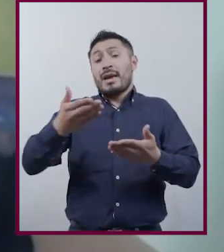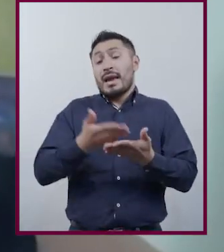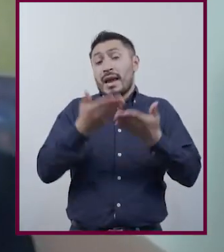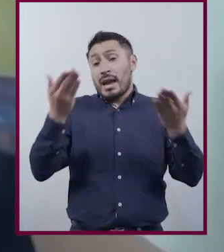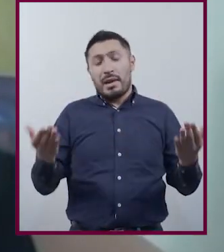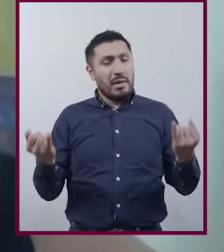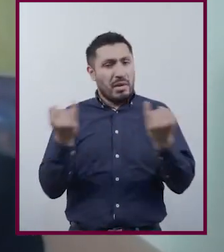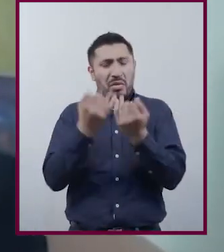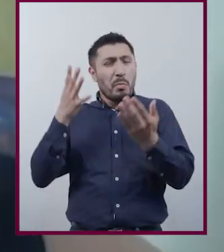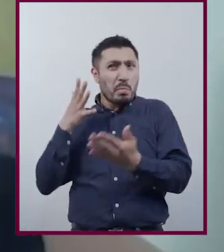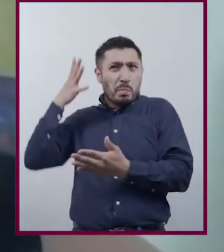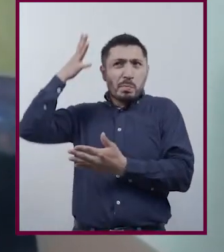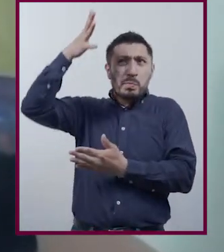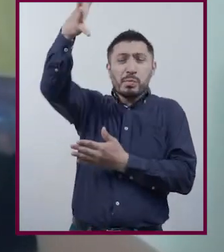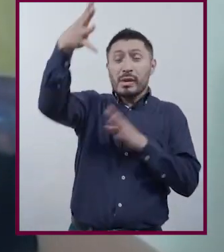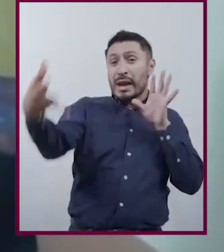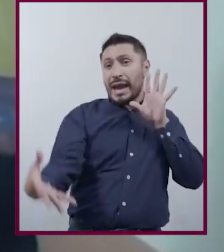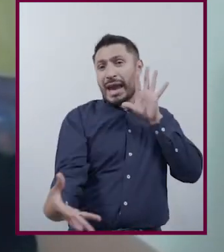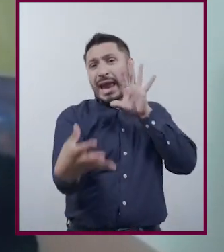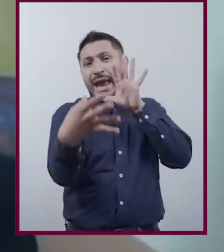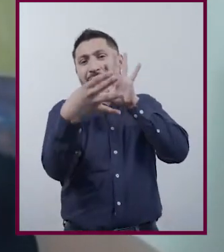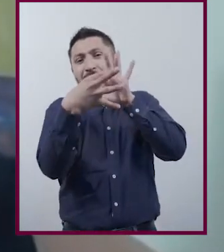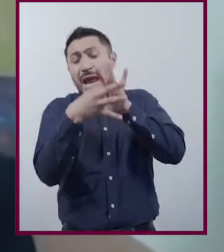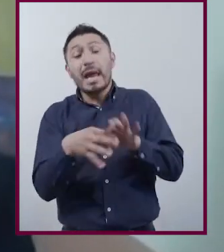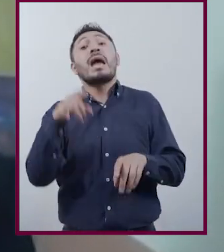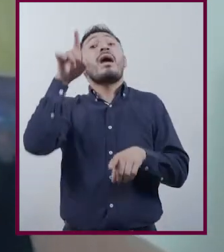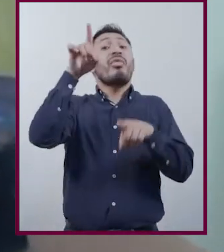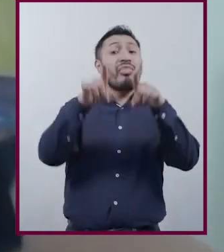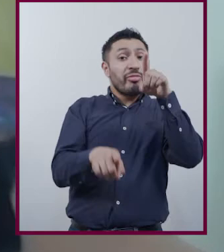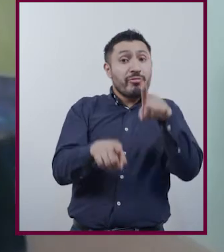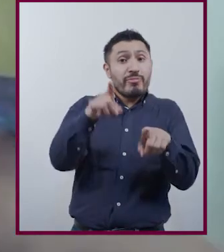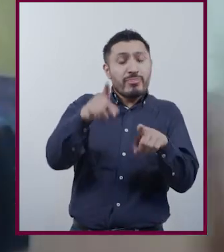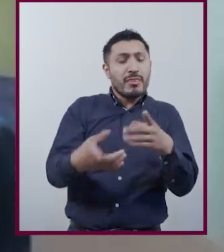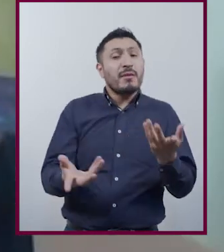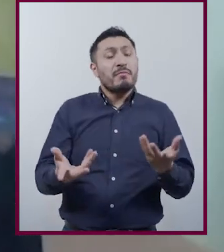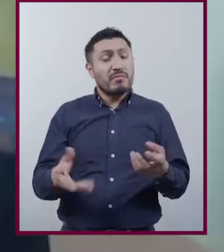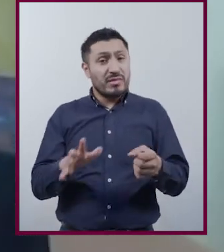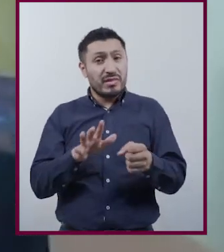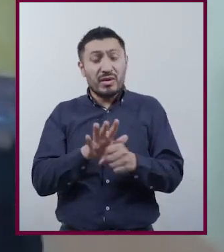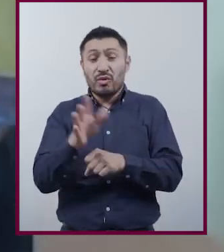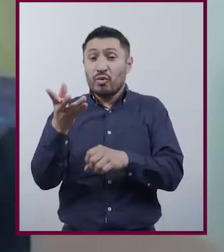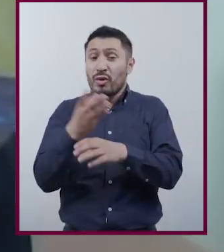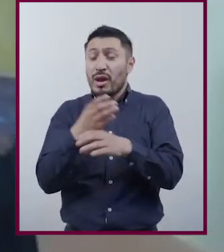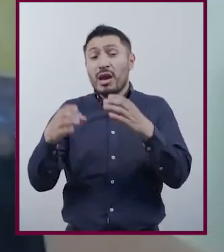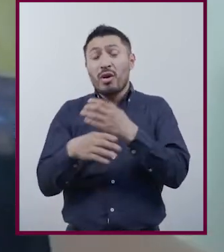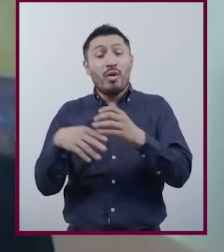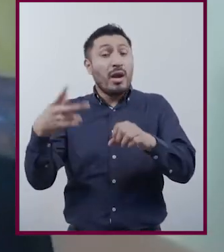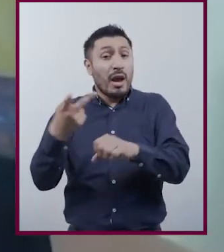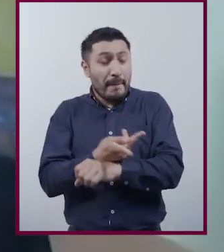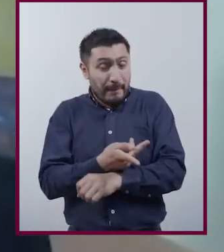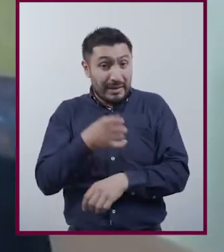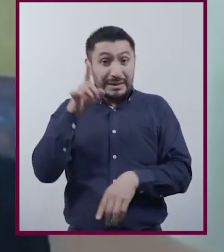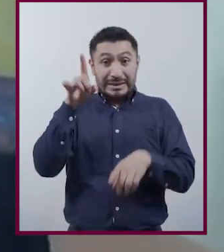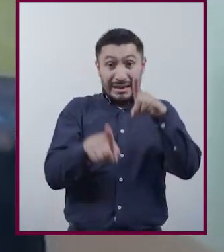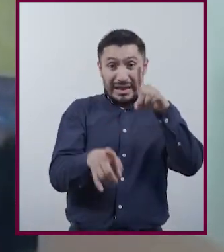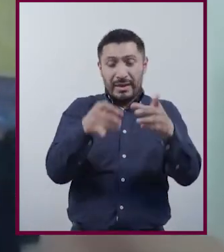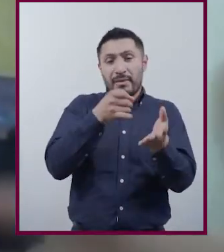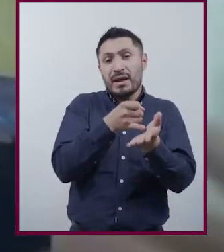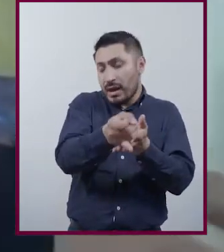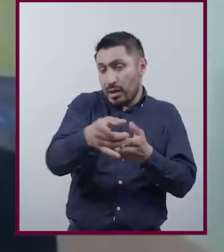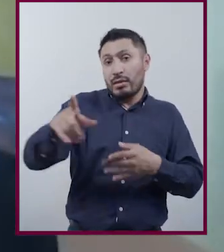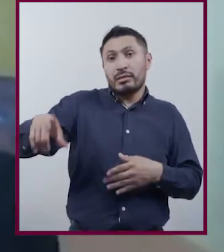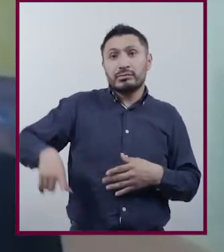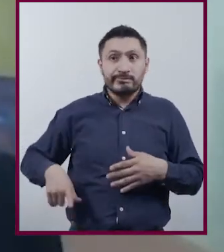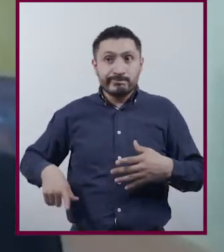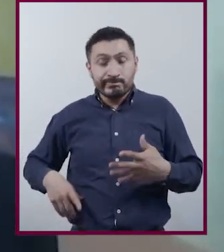nuestro futuro, está totalmente condicionado por los hechos que nuestros gobernantes,